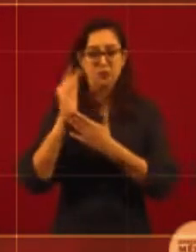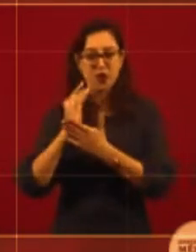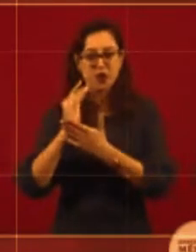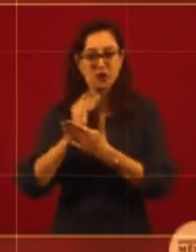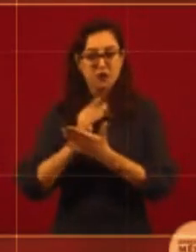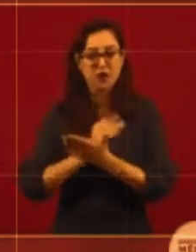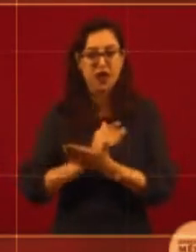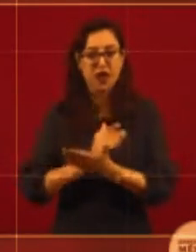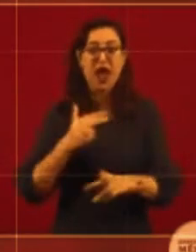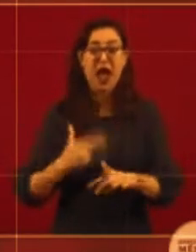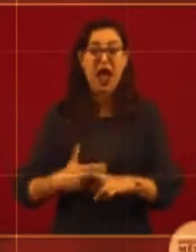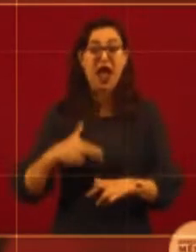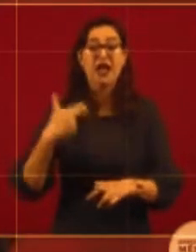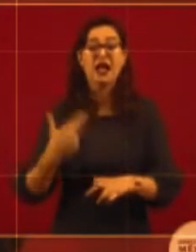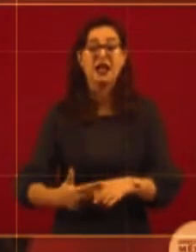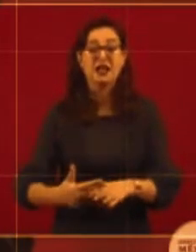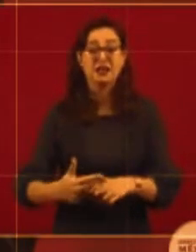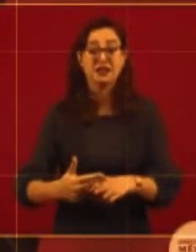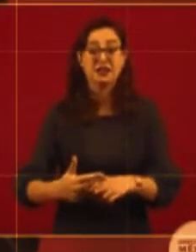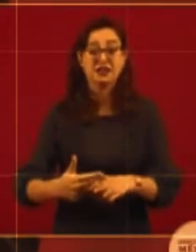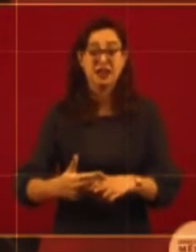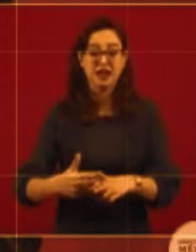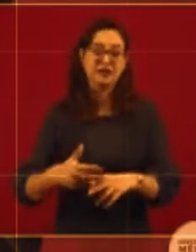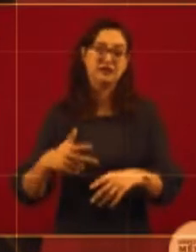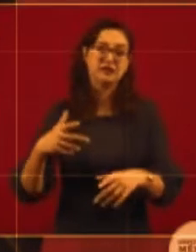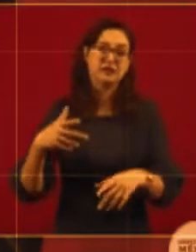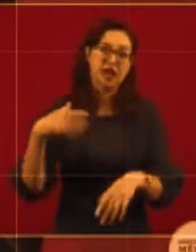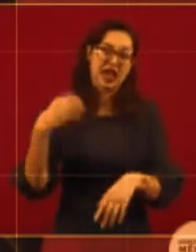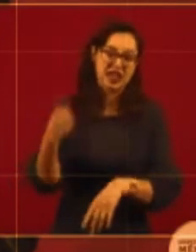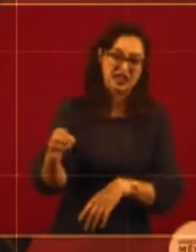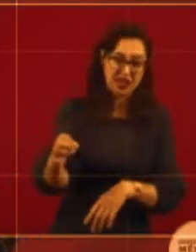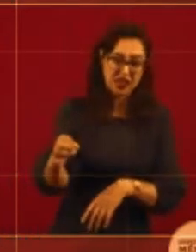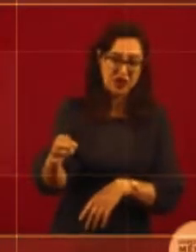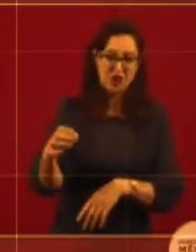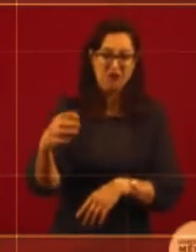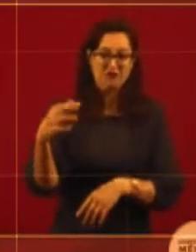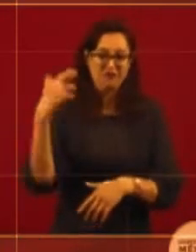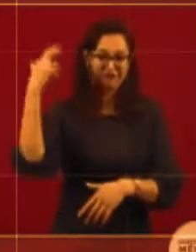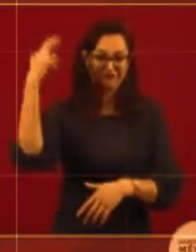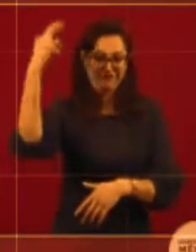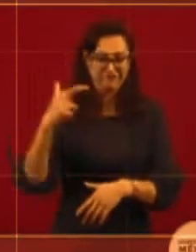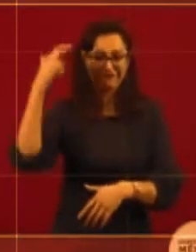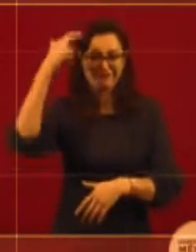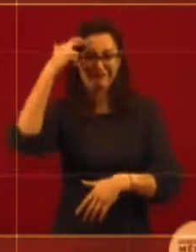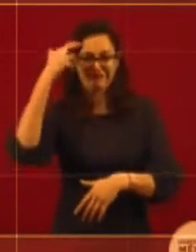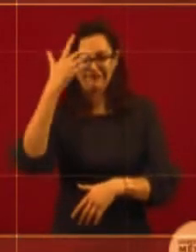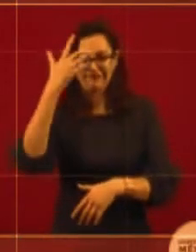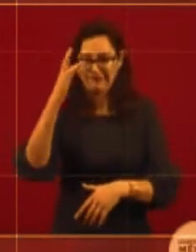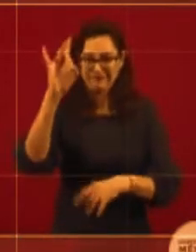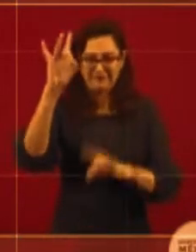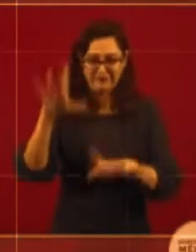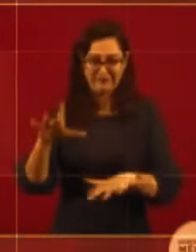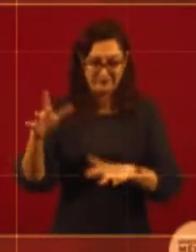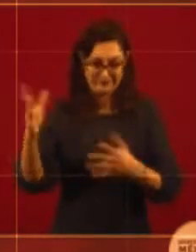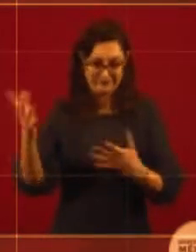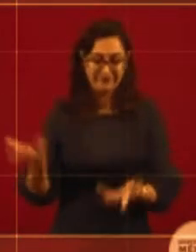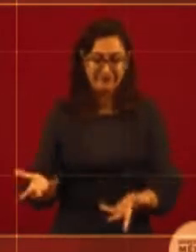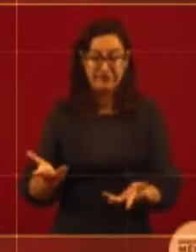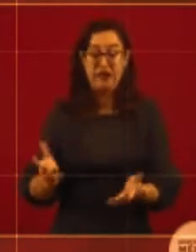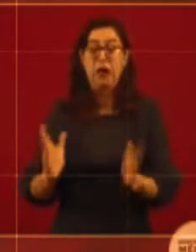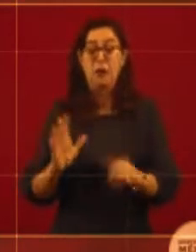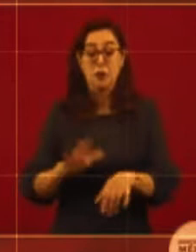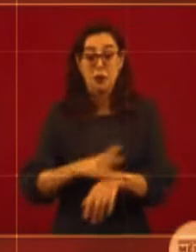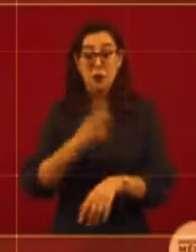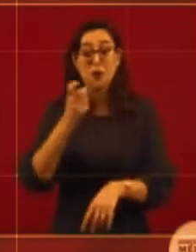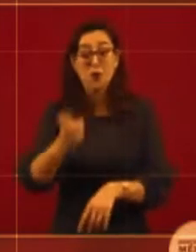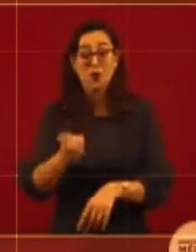las vísperas de la llegada de los reyes magos' entonces lo que tenemos que